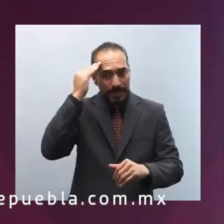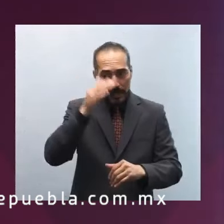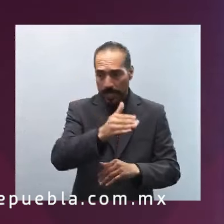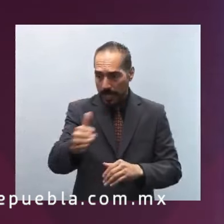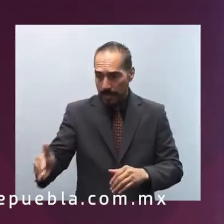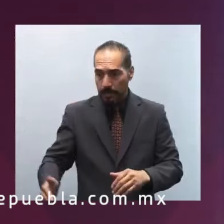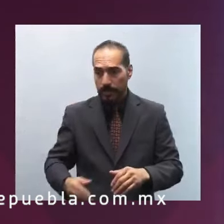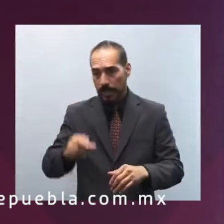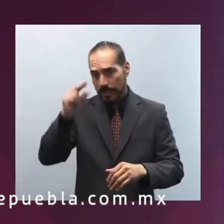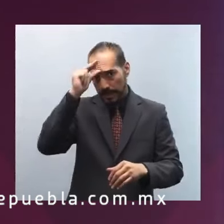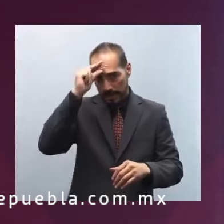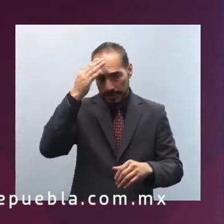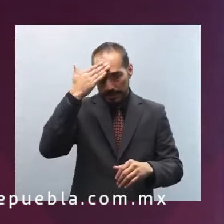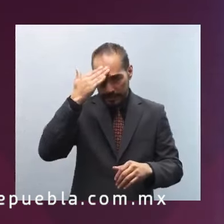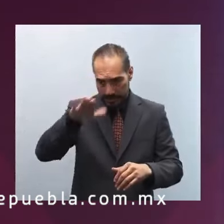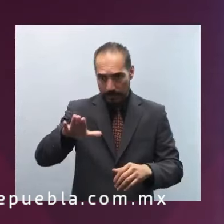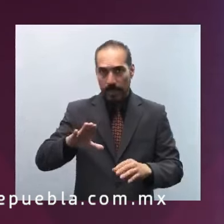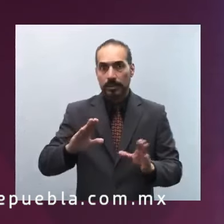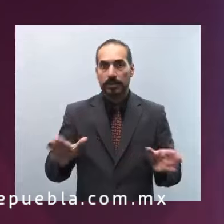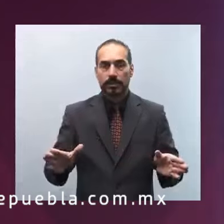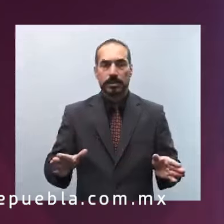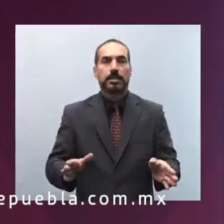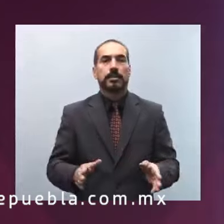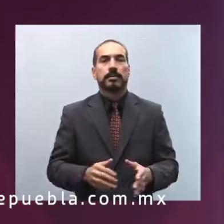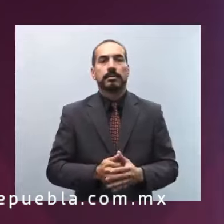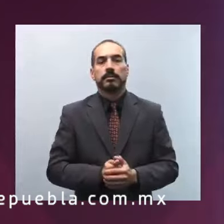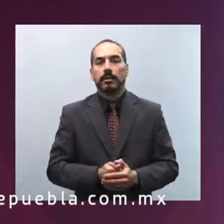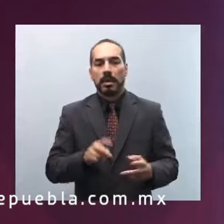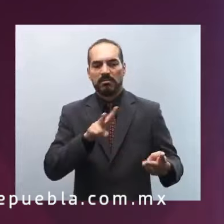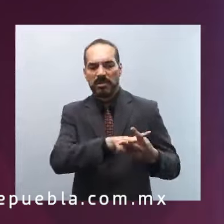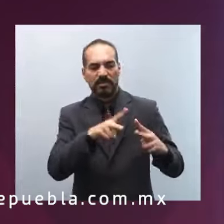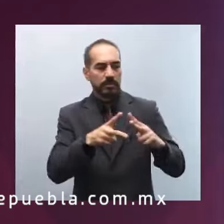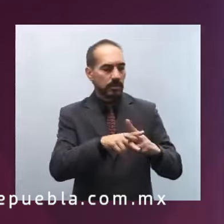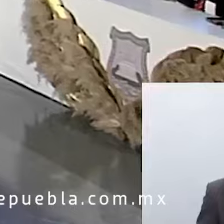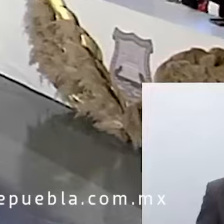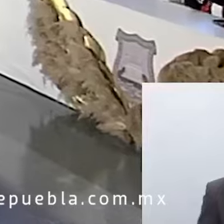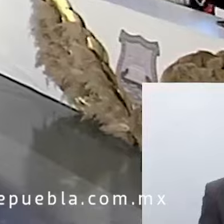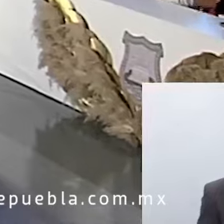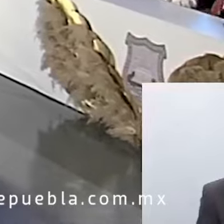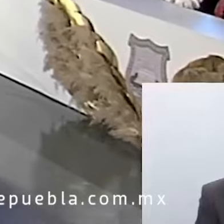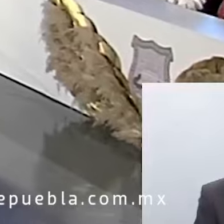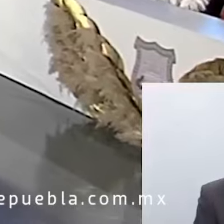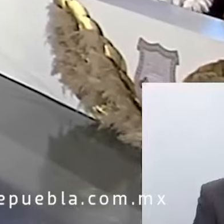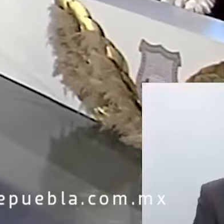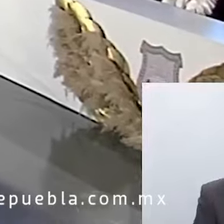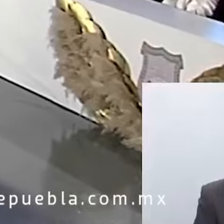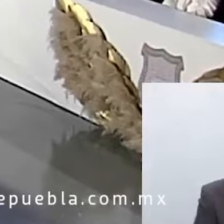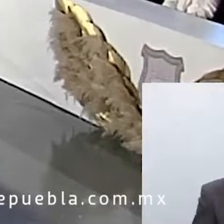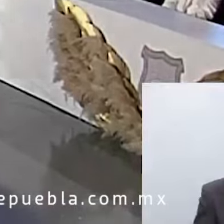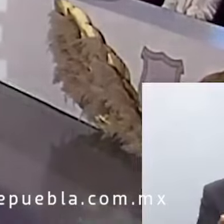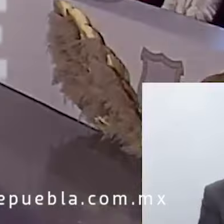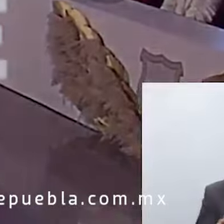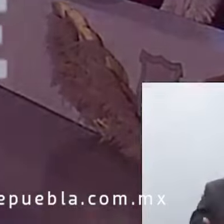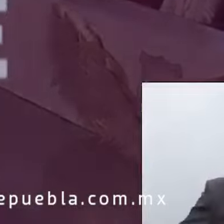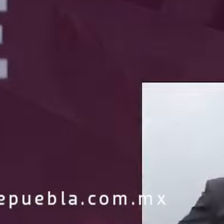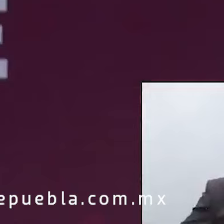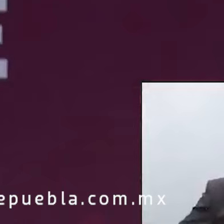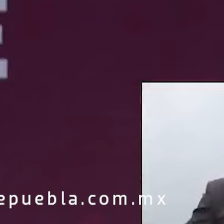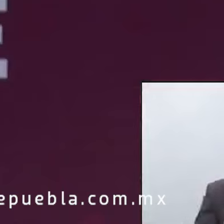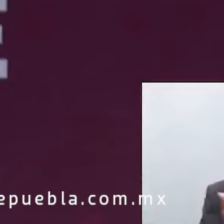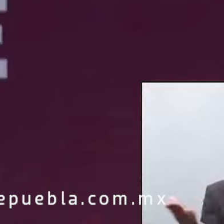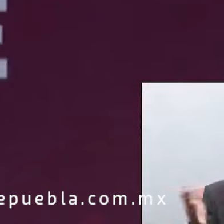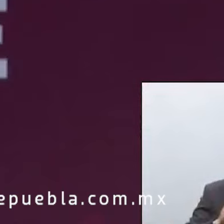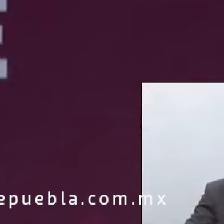género, especialmente para resolver casos de violencia contra las mujeres. Para reactivar la economía local,